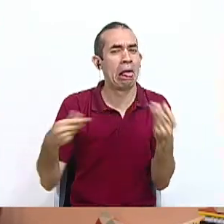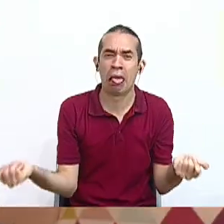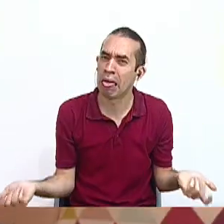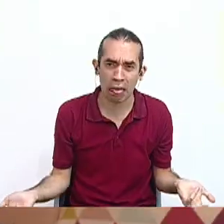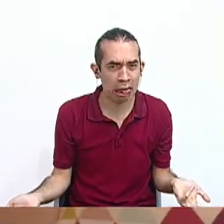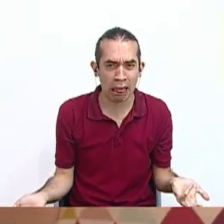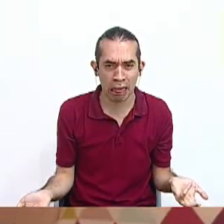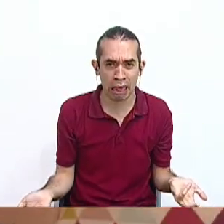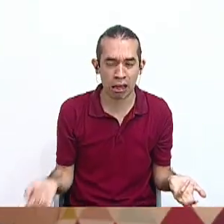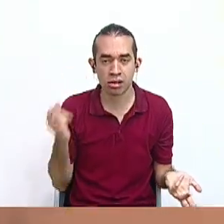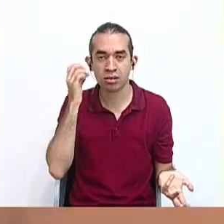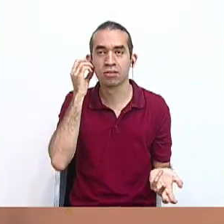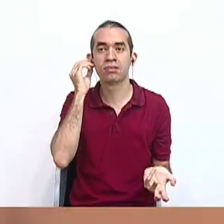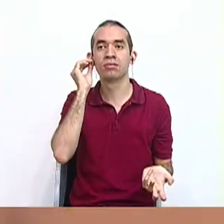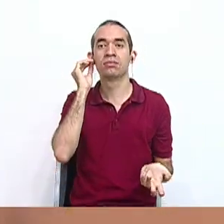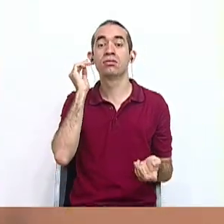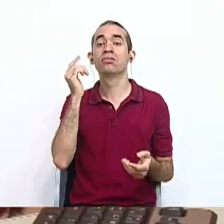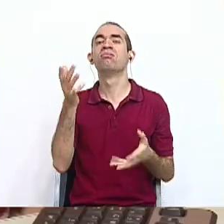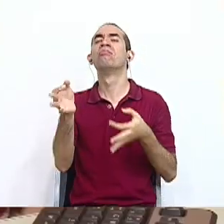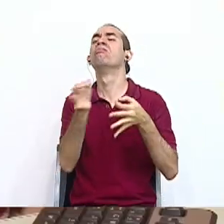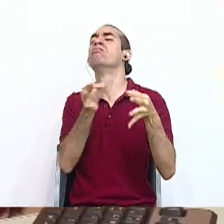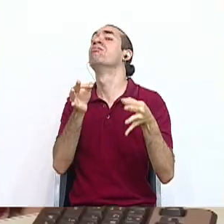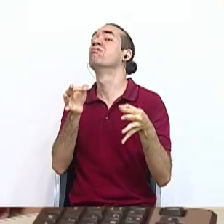¿verdad? Se trata de...